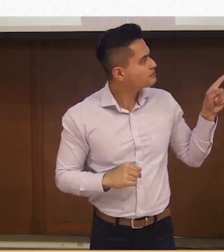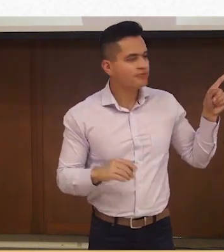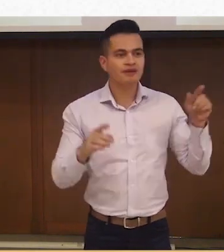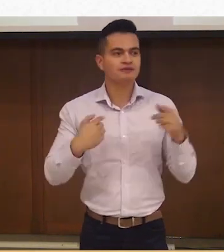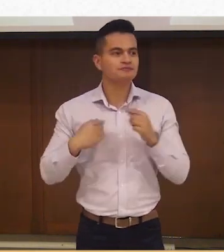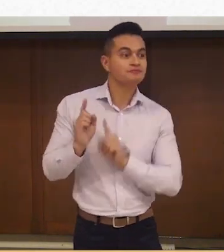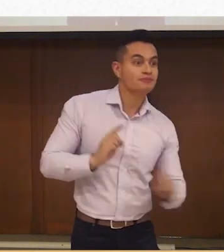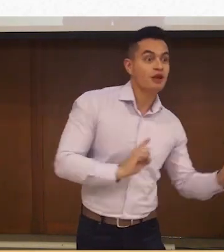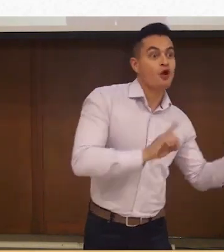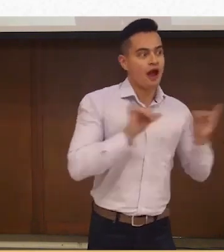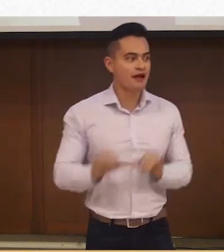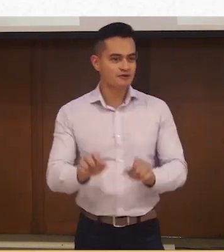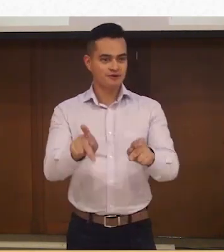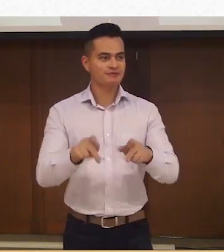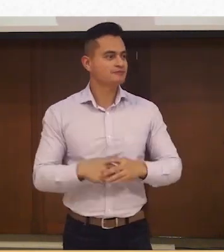bueno, no me voy de acá.